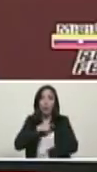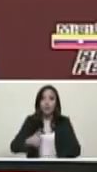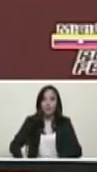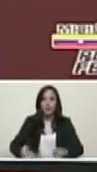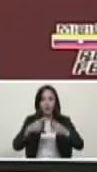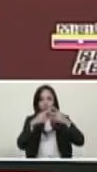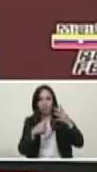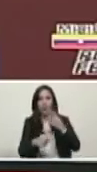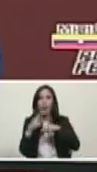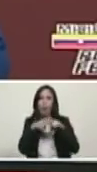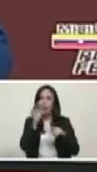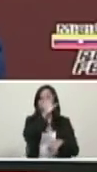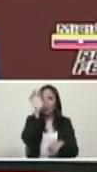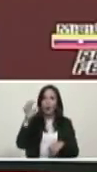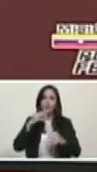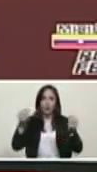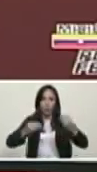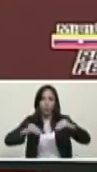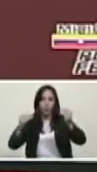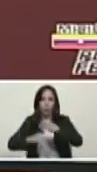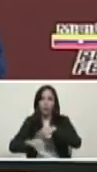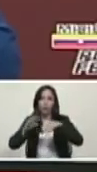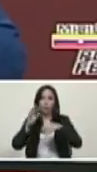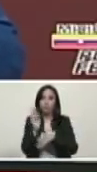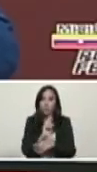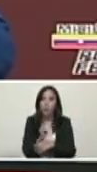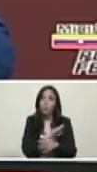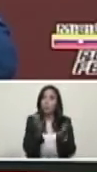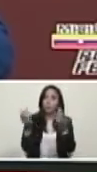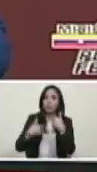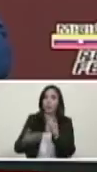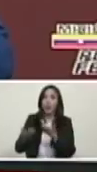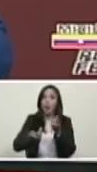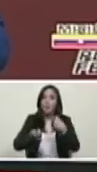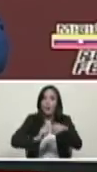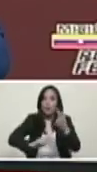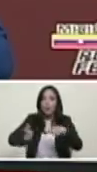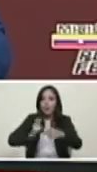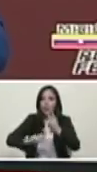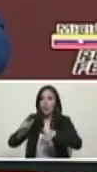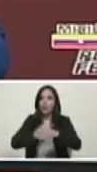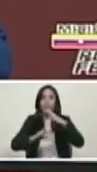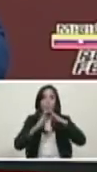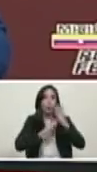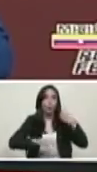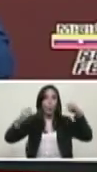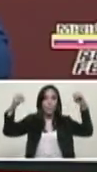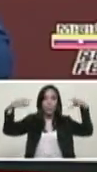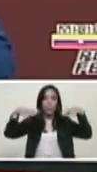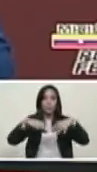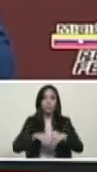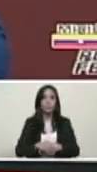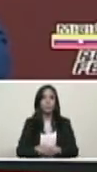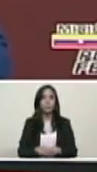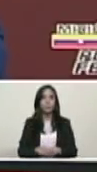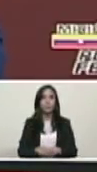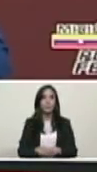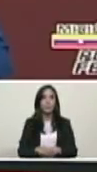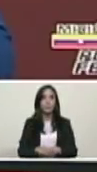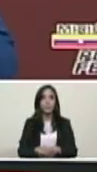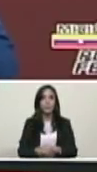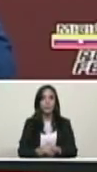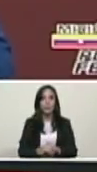etcétera rápidamente hacer las órdenes de compra de todos los bombillos y sistemas para alumbrar a venezuelas de